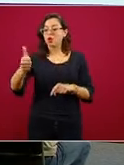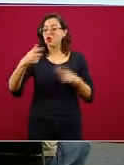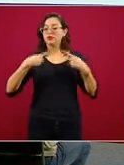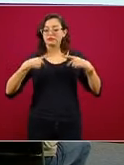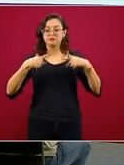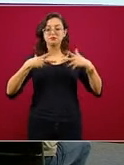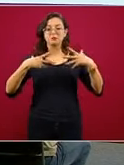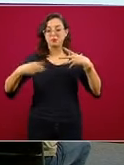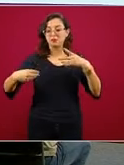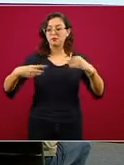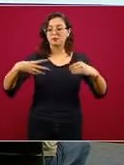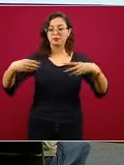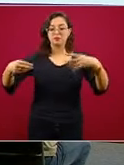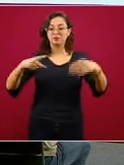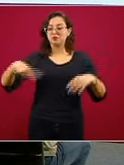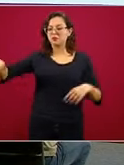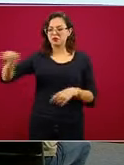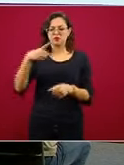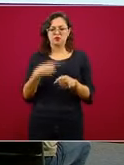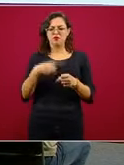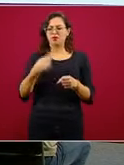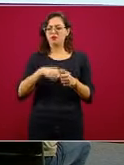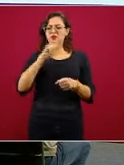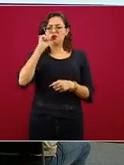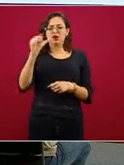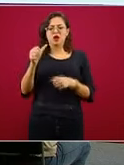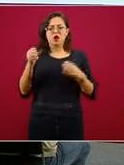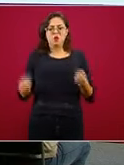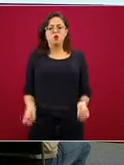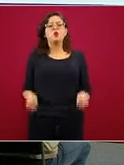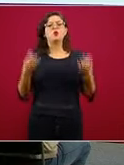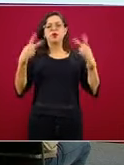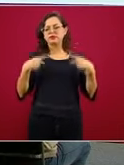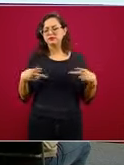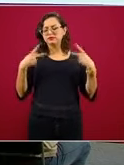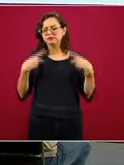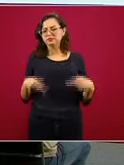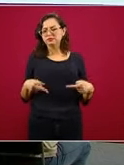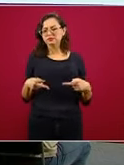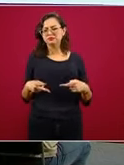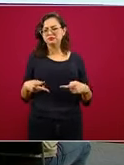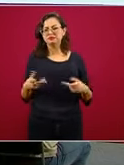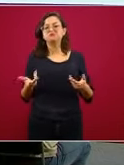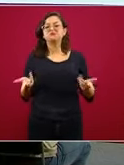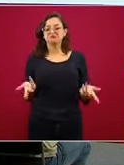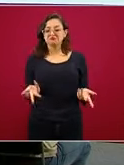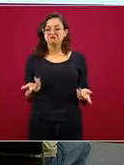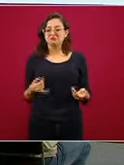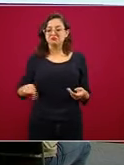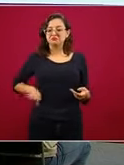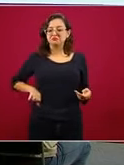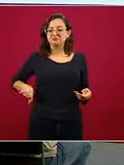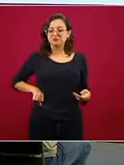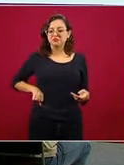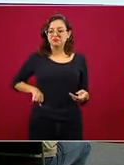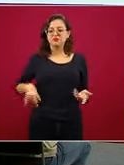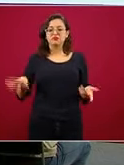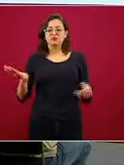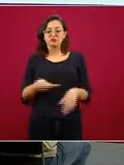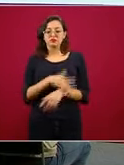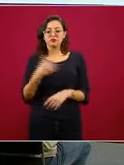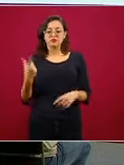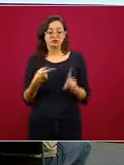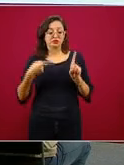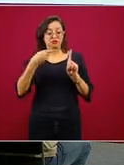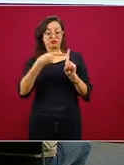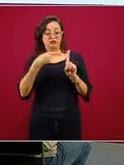otras personas que no tienen COVID. ¿Cuántas son esas personas? Interesa saberlo, porque si contagia a más